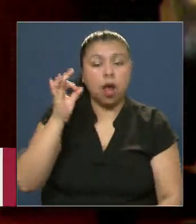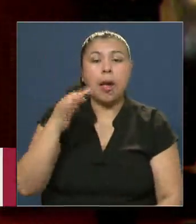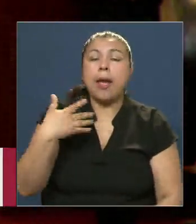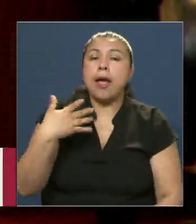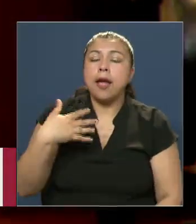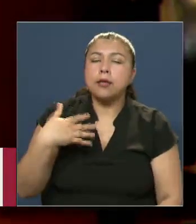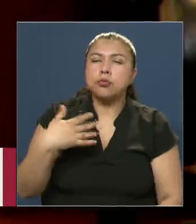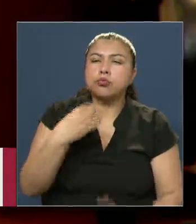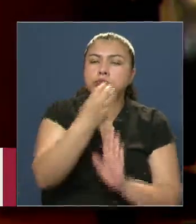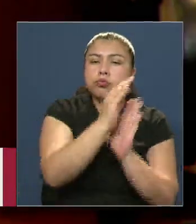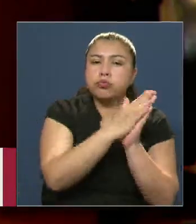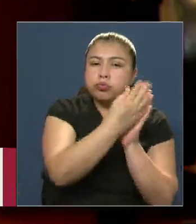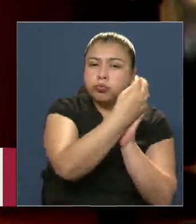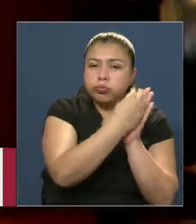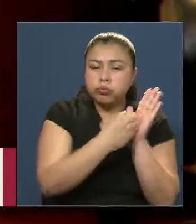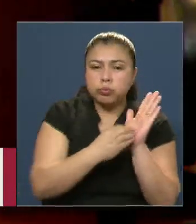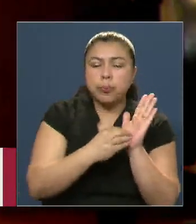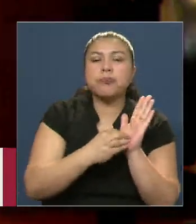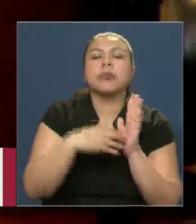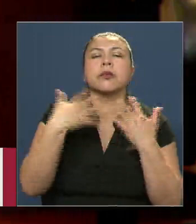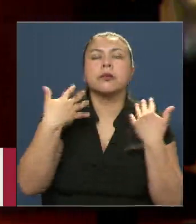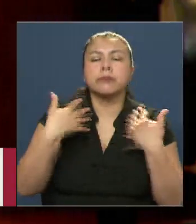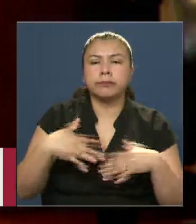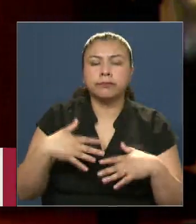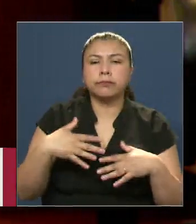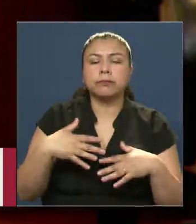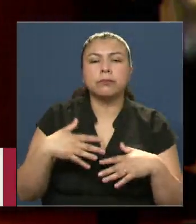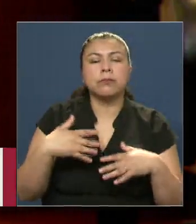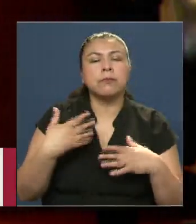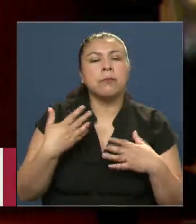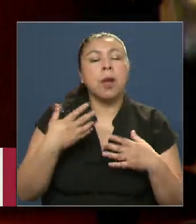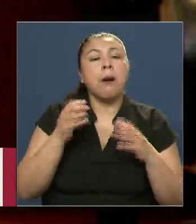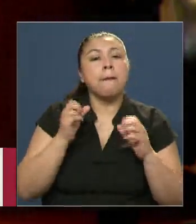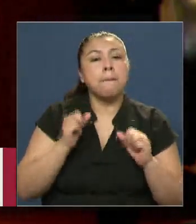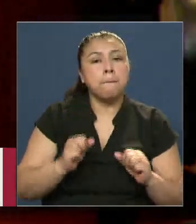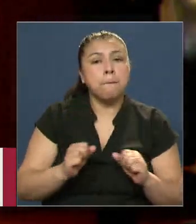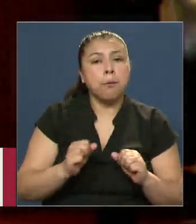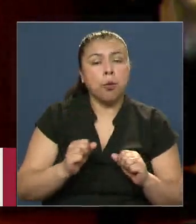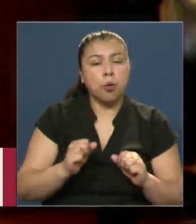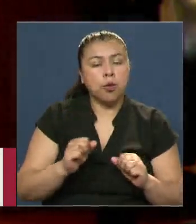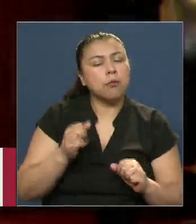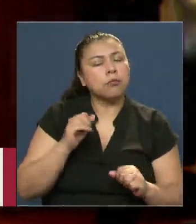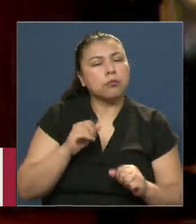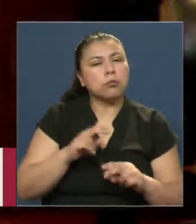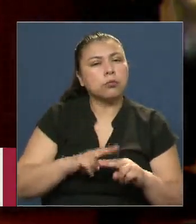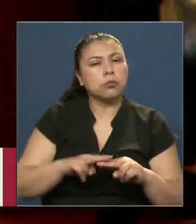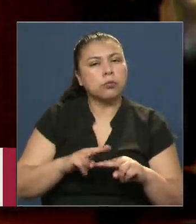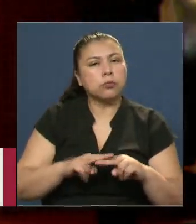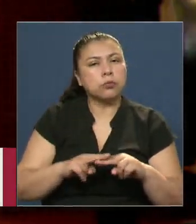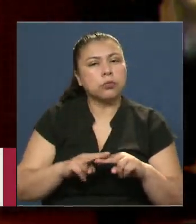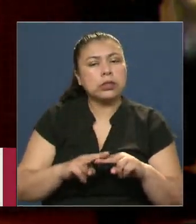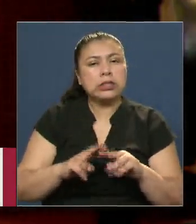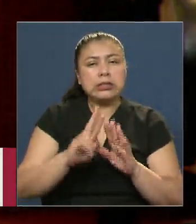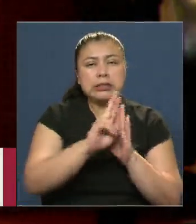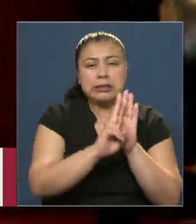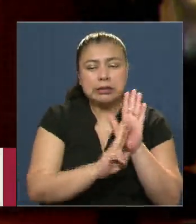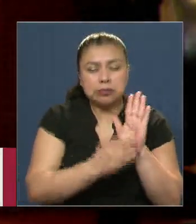en la agenda de la Asamblea, y de tal posición podemos ser catalizadores de una serie de